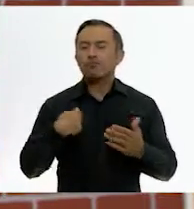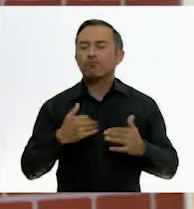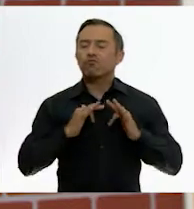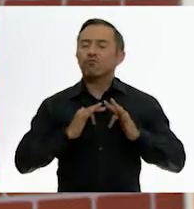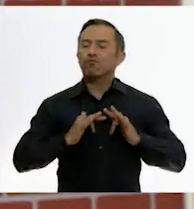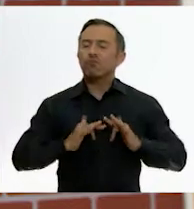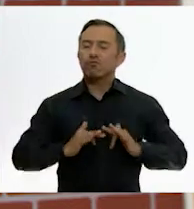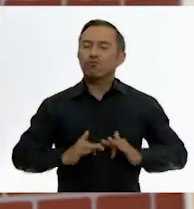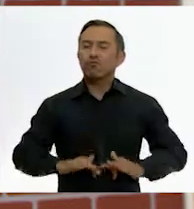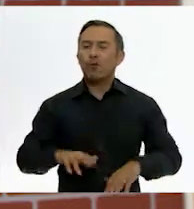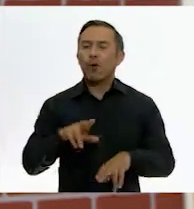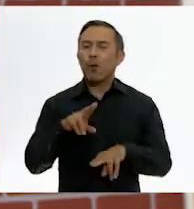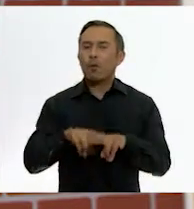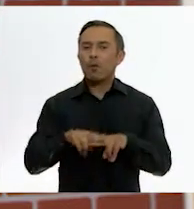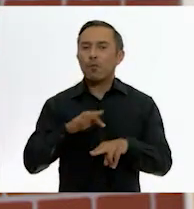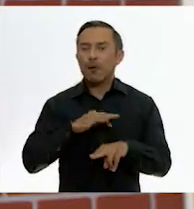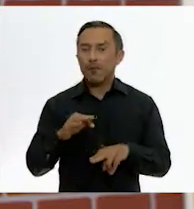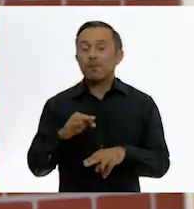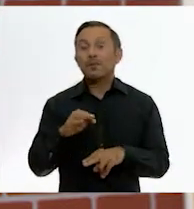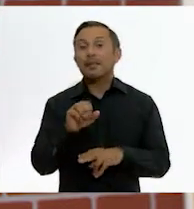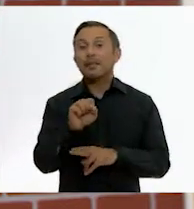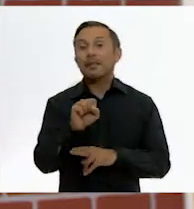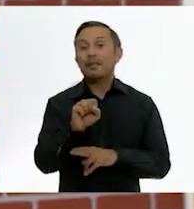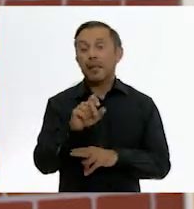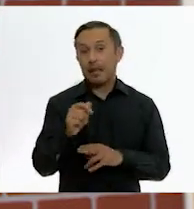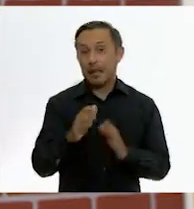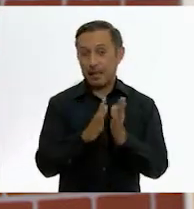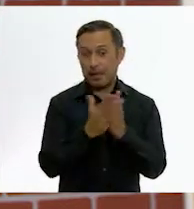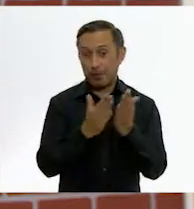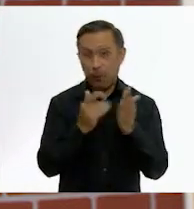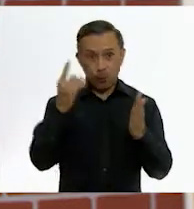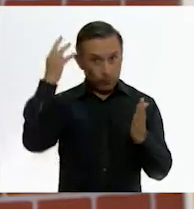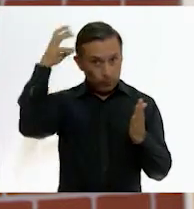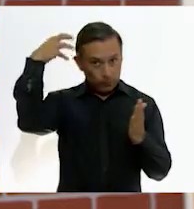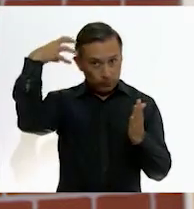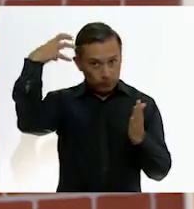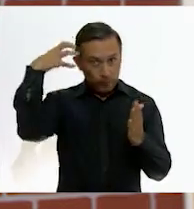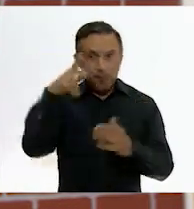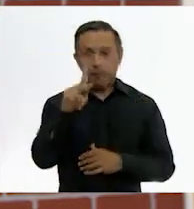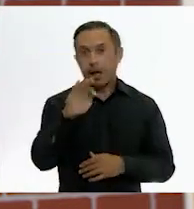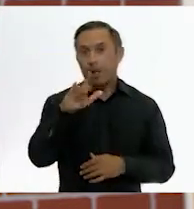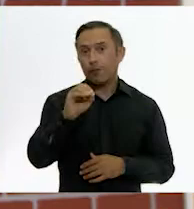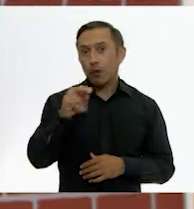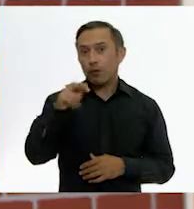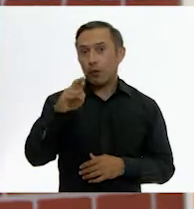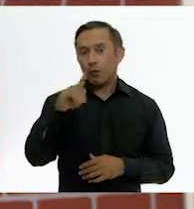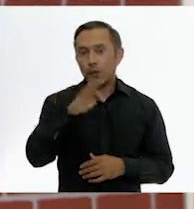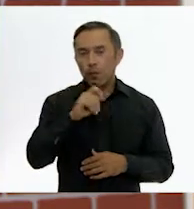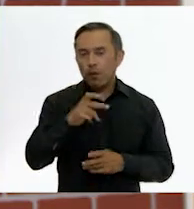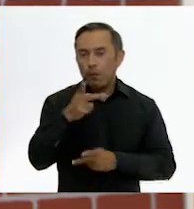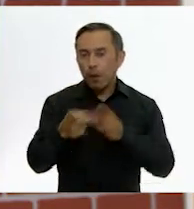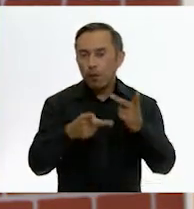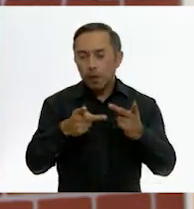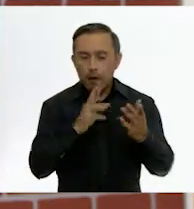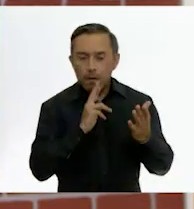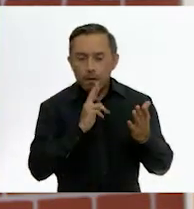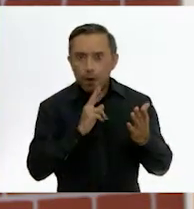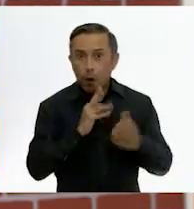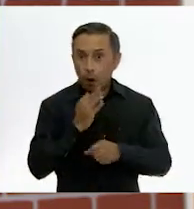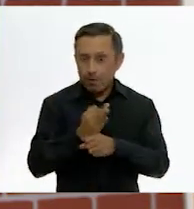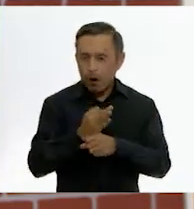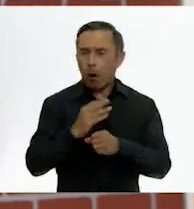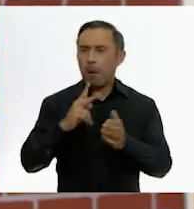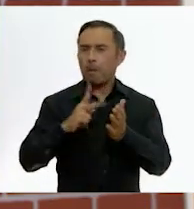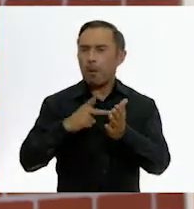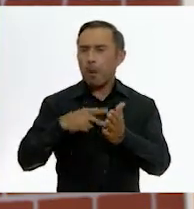continuidad al libro de las preguntas de pablo neruda y no solamente en esta sesión en las próximas sesiones vamos a continuar con